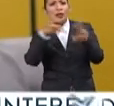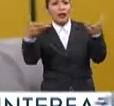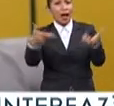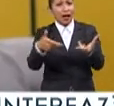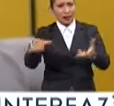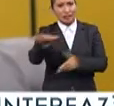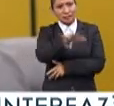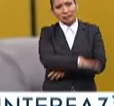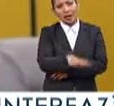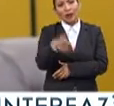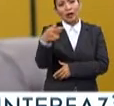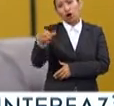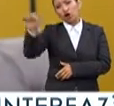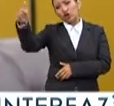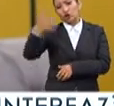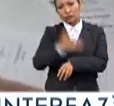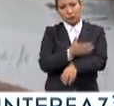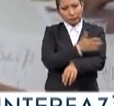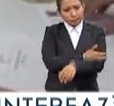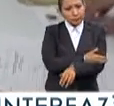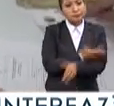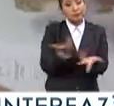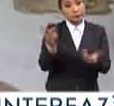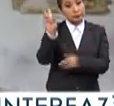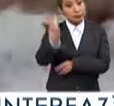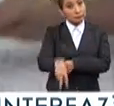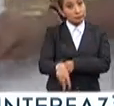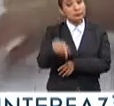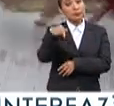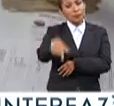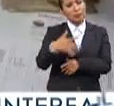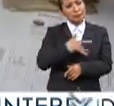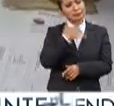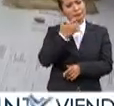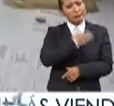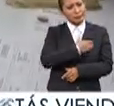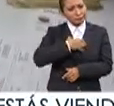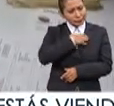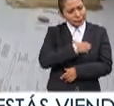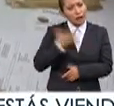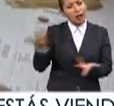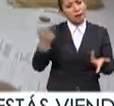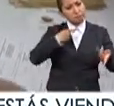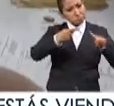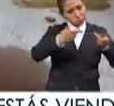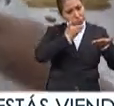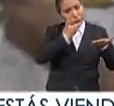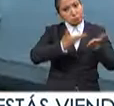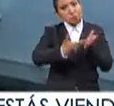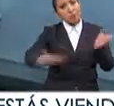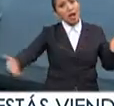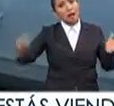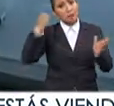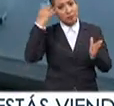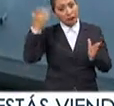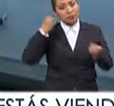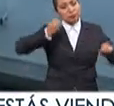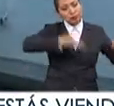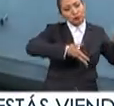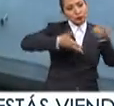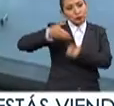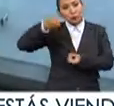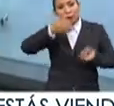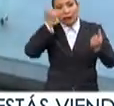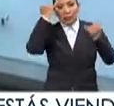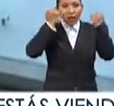desarrollando desarrollan otros colegas realmente este me siento muy contenta la logística ha sido muy buena el intercambio de